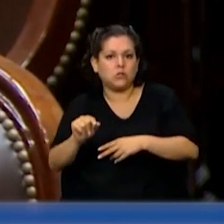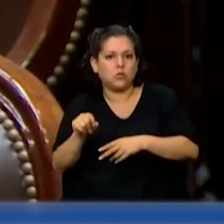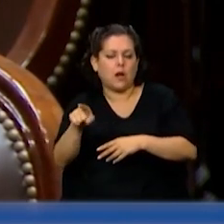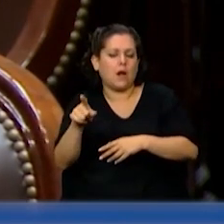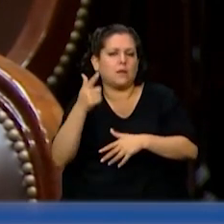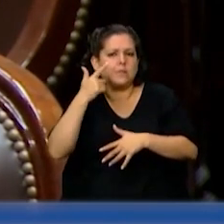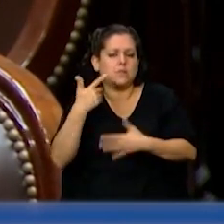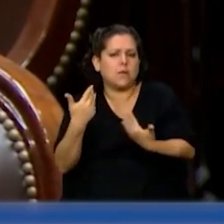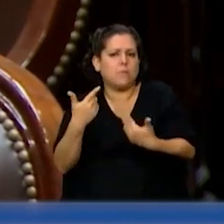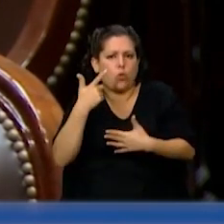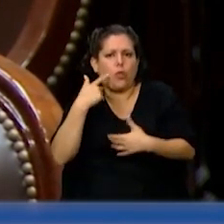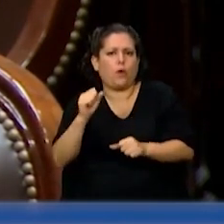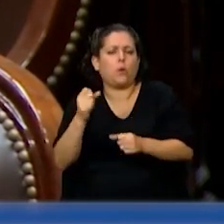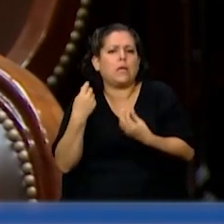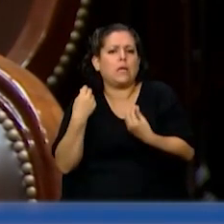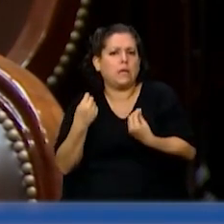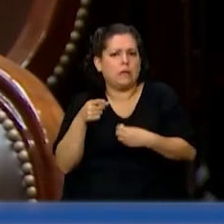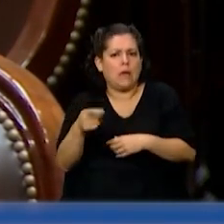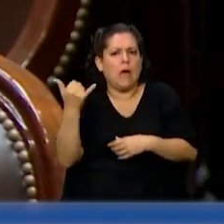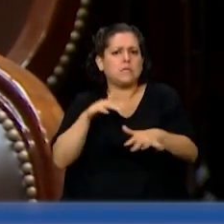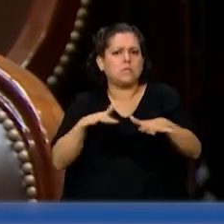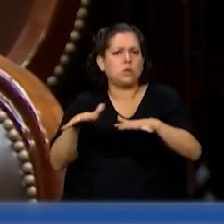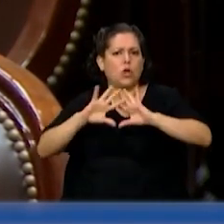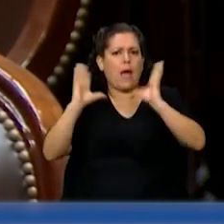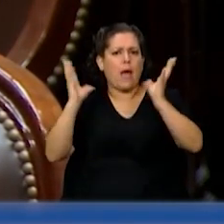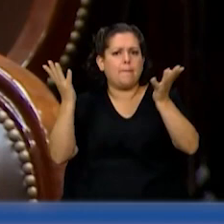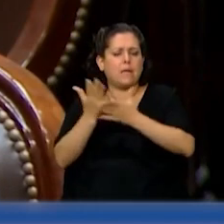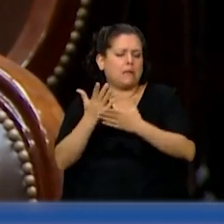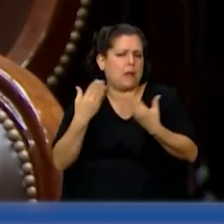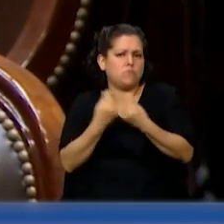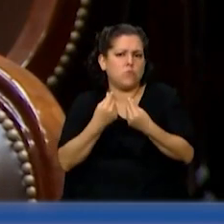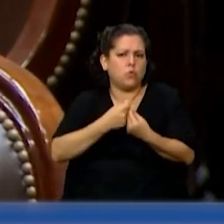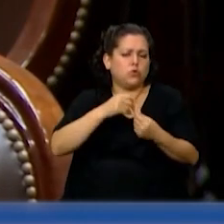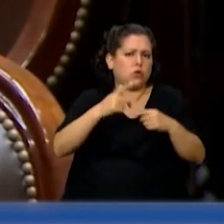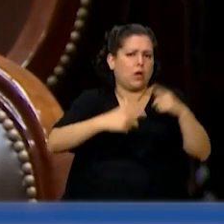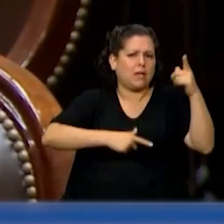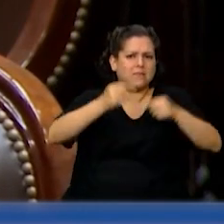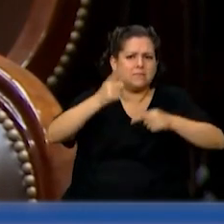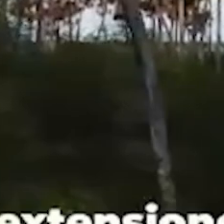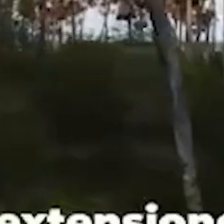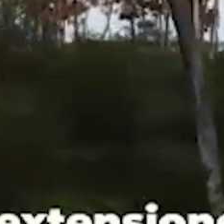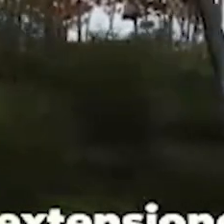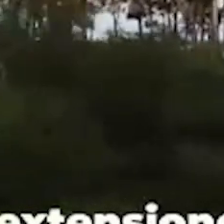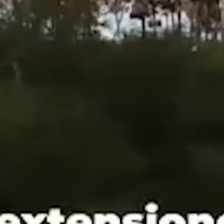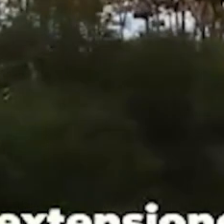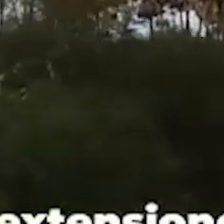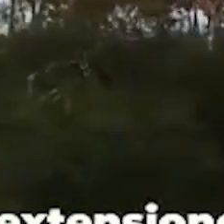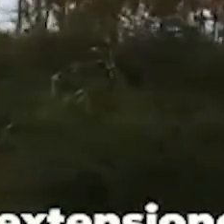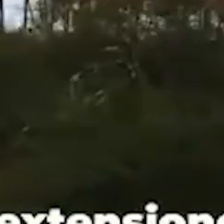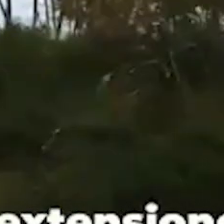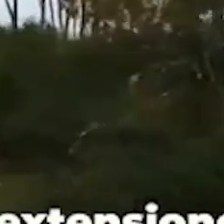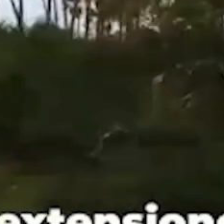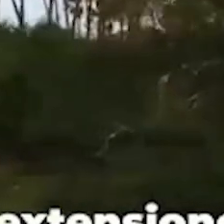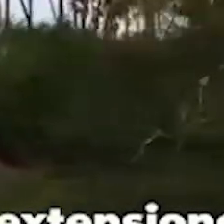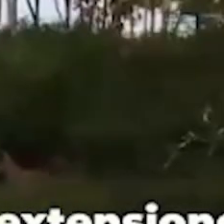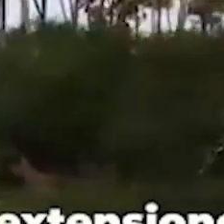pudo identificar una situación ambiental de enorme riqueza de fauna silvestre. Avanzar con